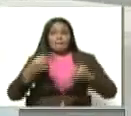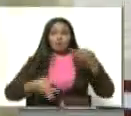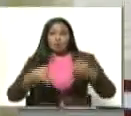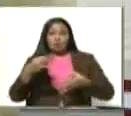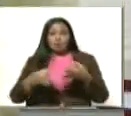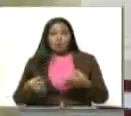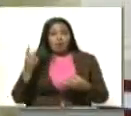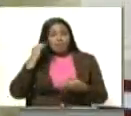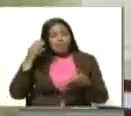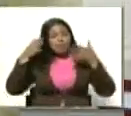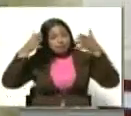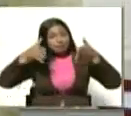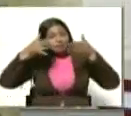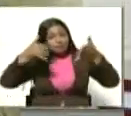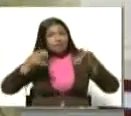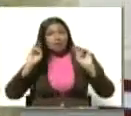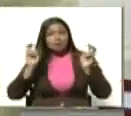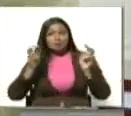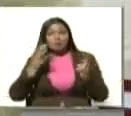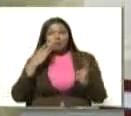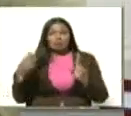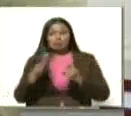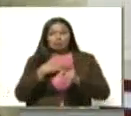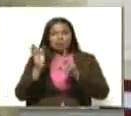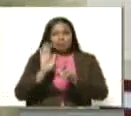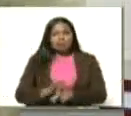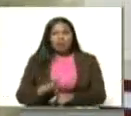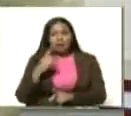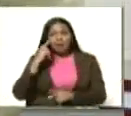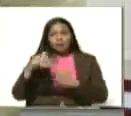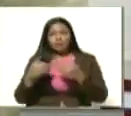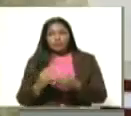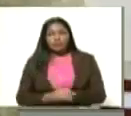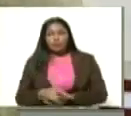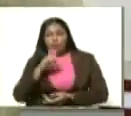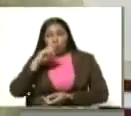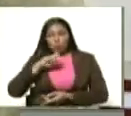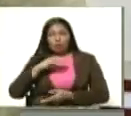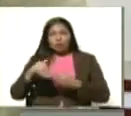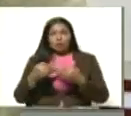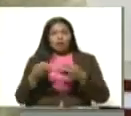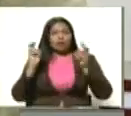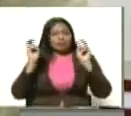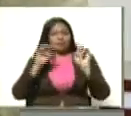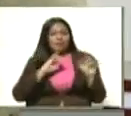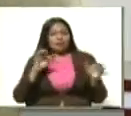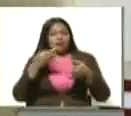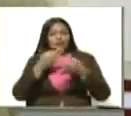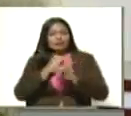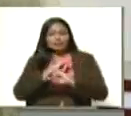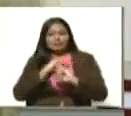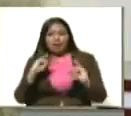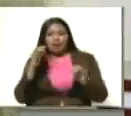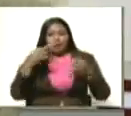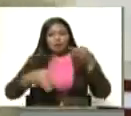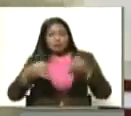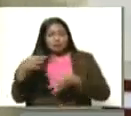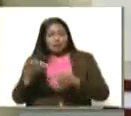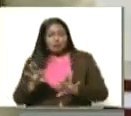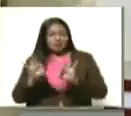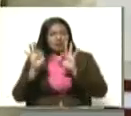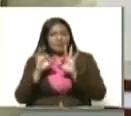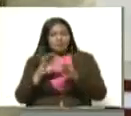¿sí?, que asesoran en este tema en casos de violencia y crímenes de odio. En el tema ya judicial tenemos la Fiscalía